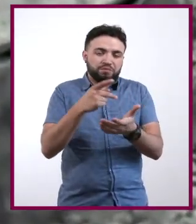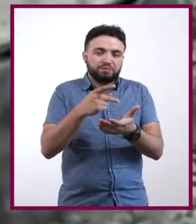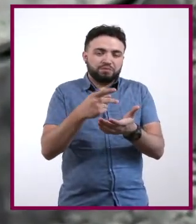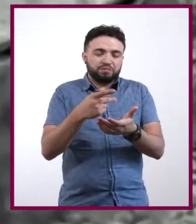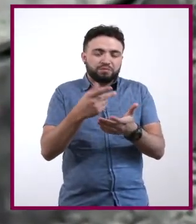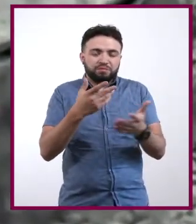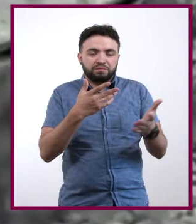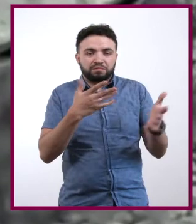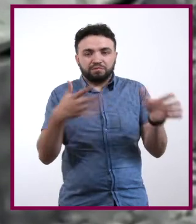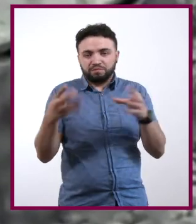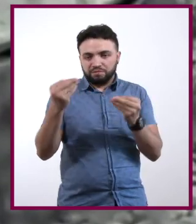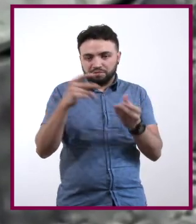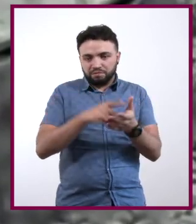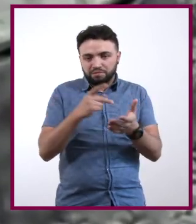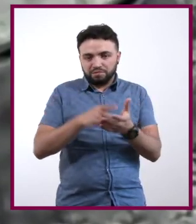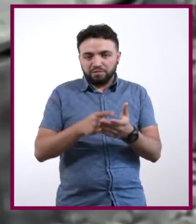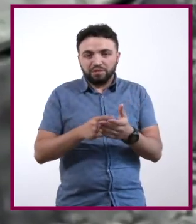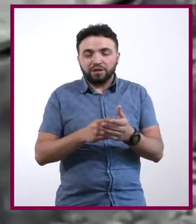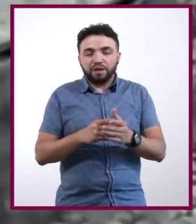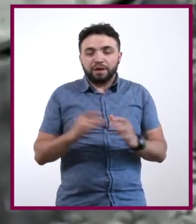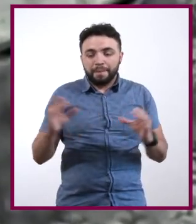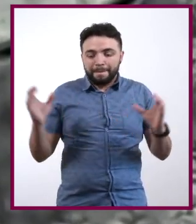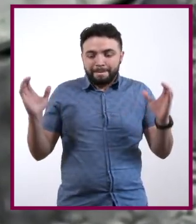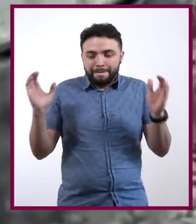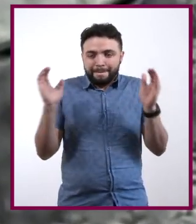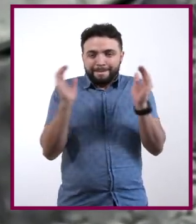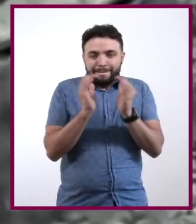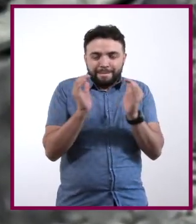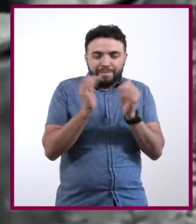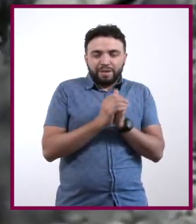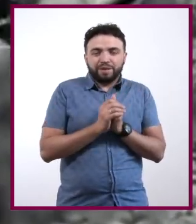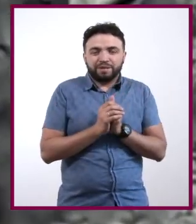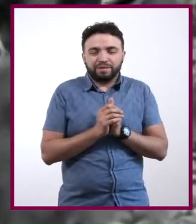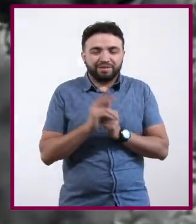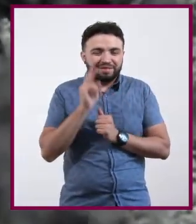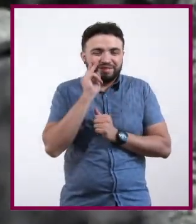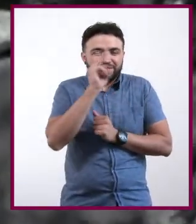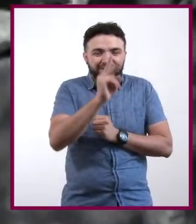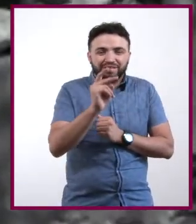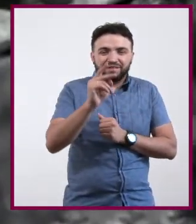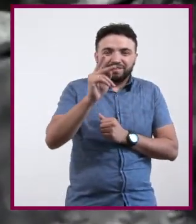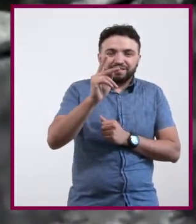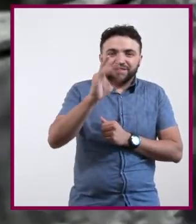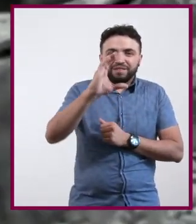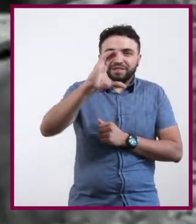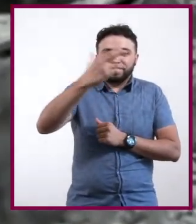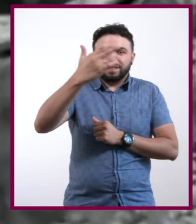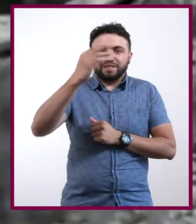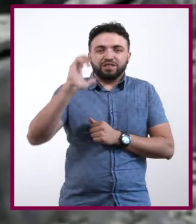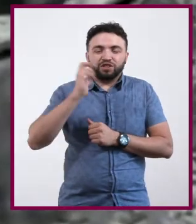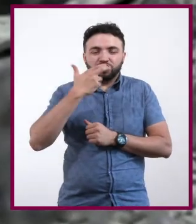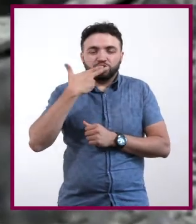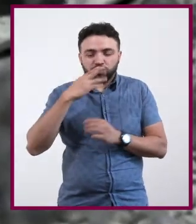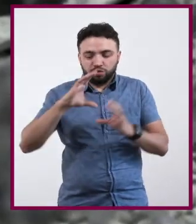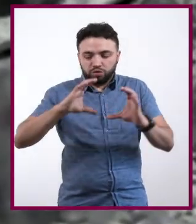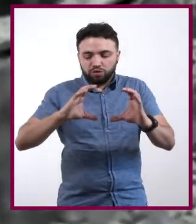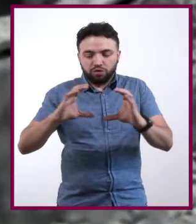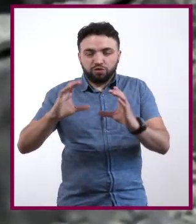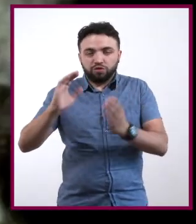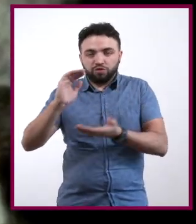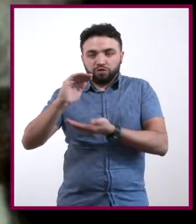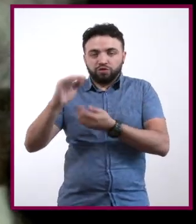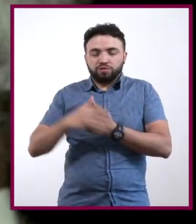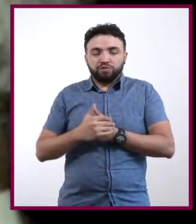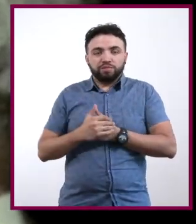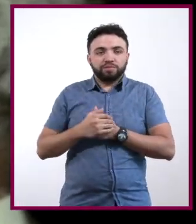formato o de razas pequeñas. Estos perritos de compañía que podían